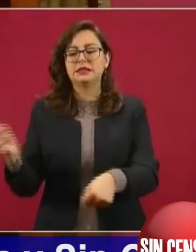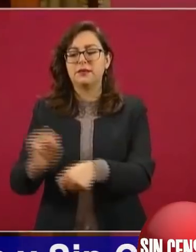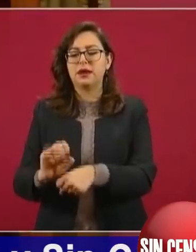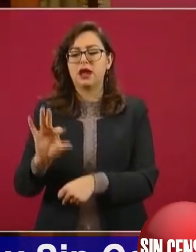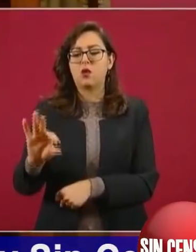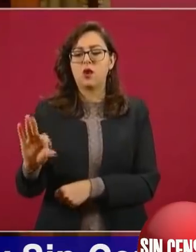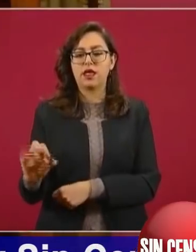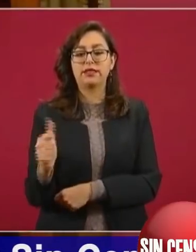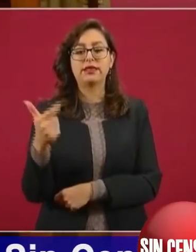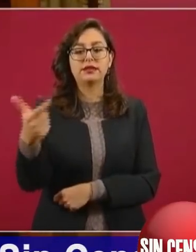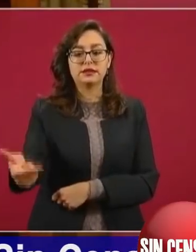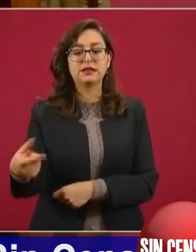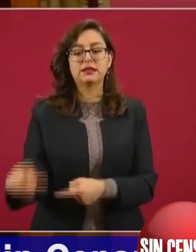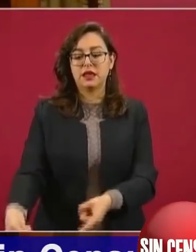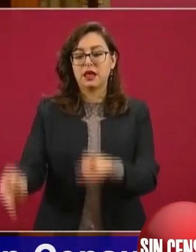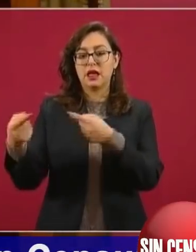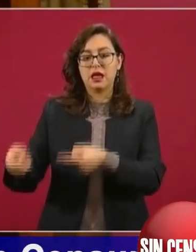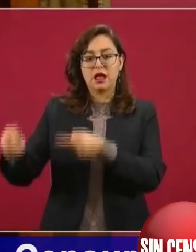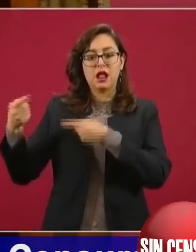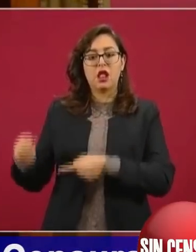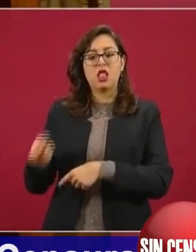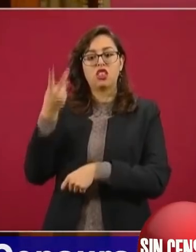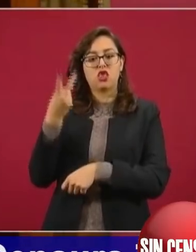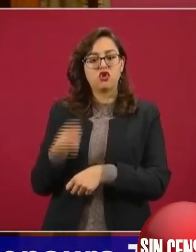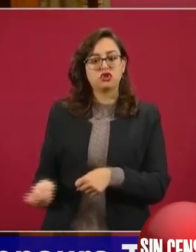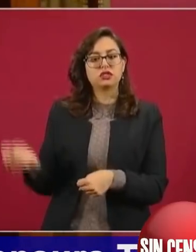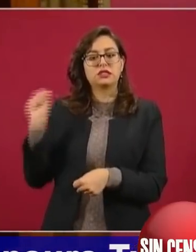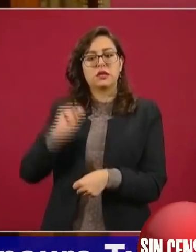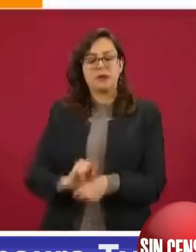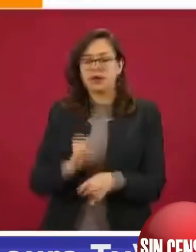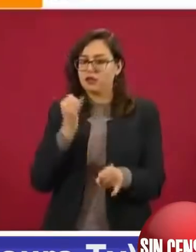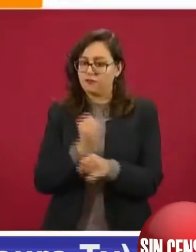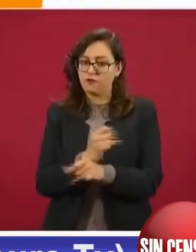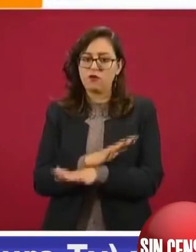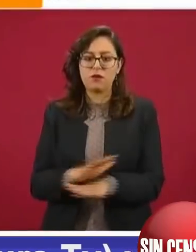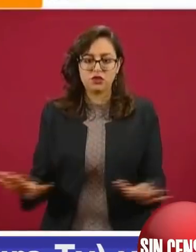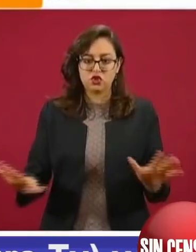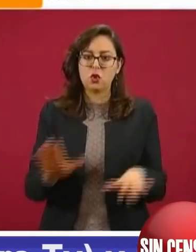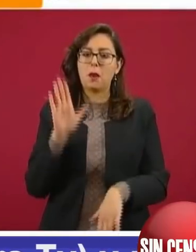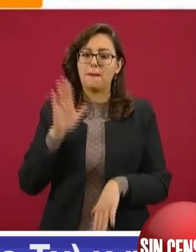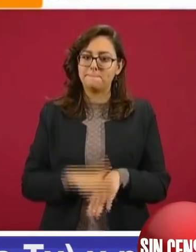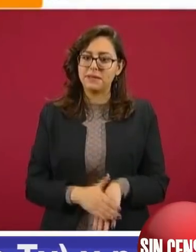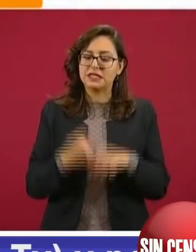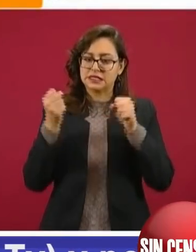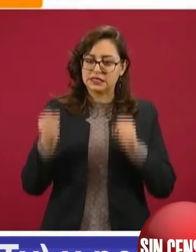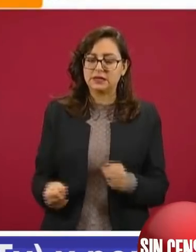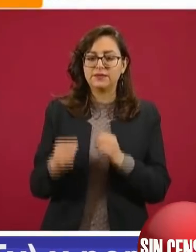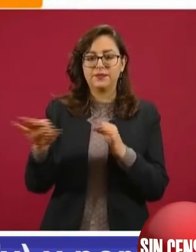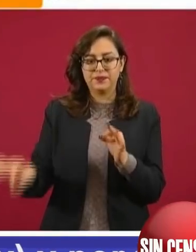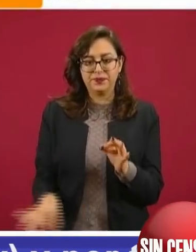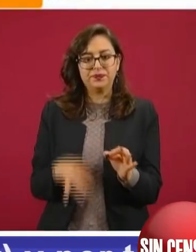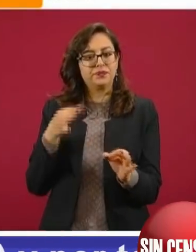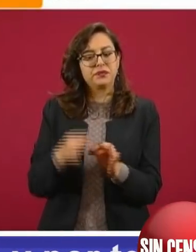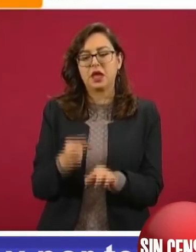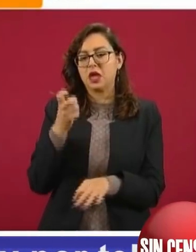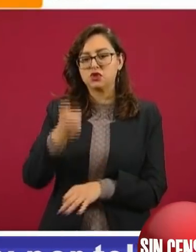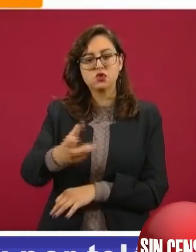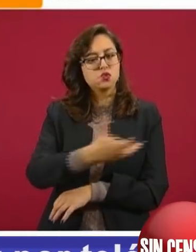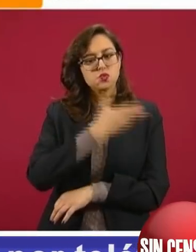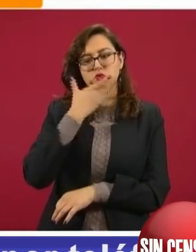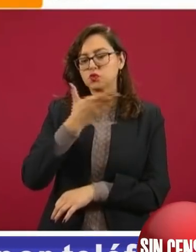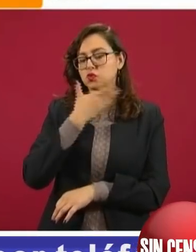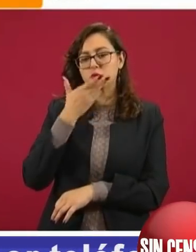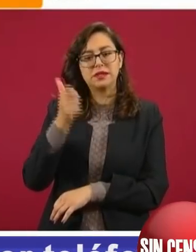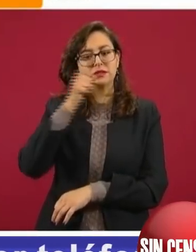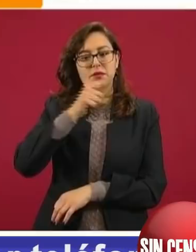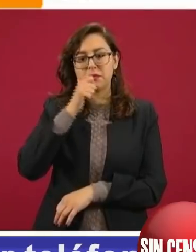semana 45 es la que aparece aquí al final por tener los datos estables. Esto es convencional en la vigilancia epidemiológica